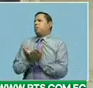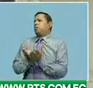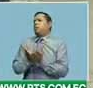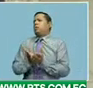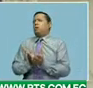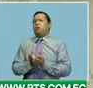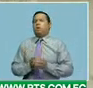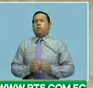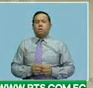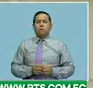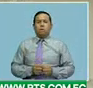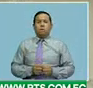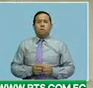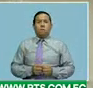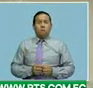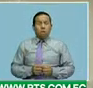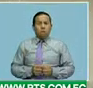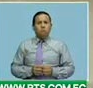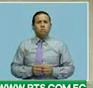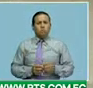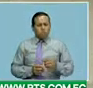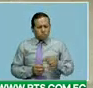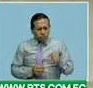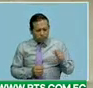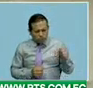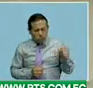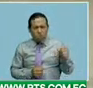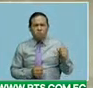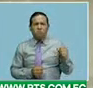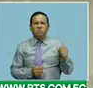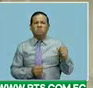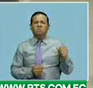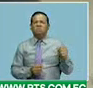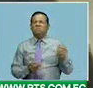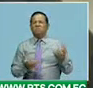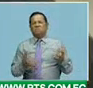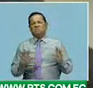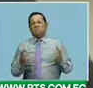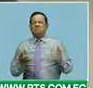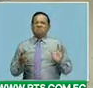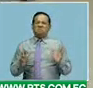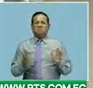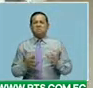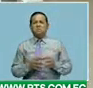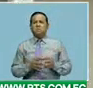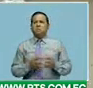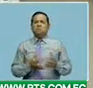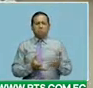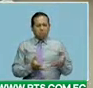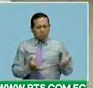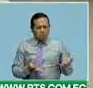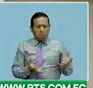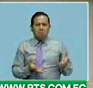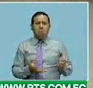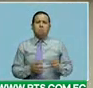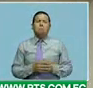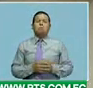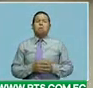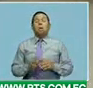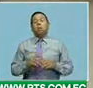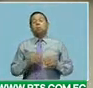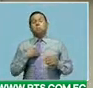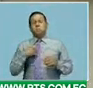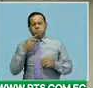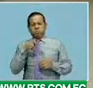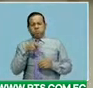por la cabeza de mi hija había puesto una forma de poma, hasta rina desechable, y sacó. Y yo me voy para la parte de abajo, que la vi